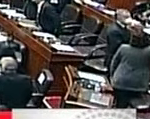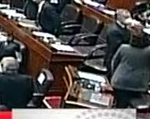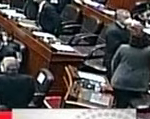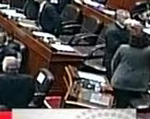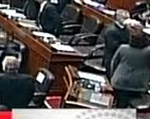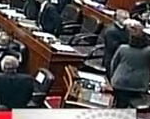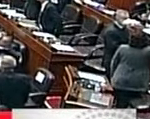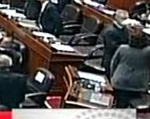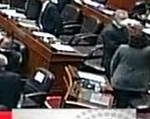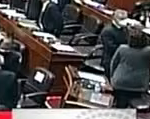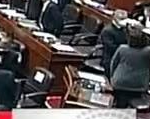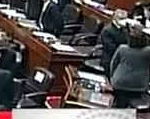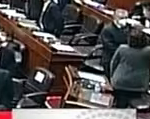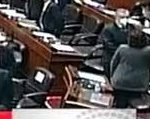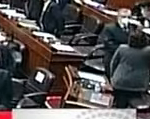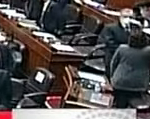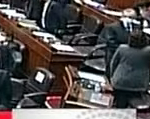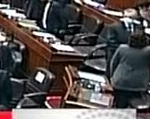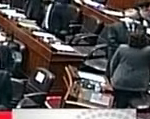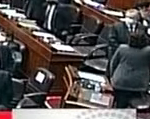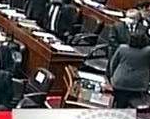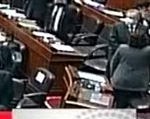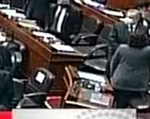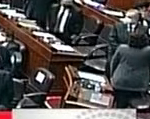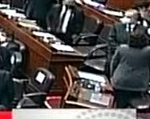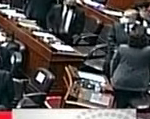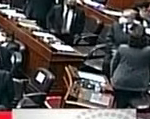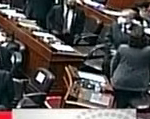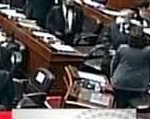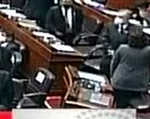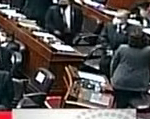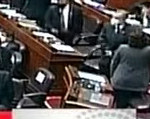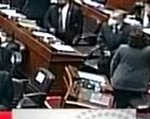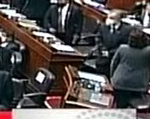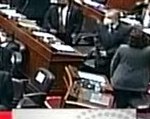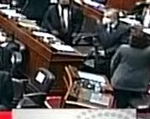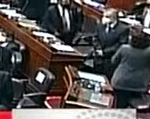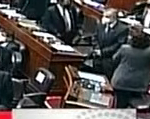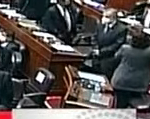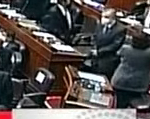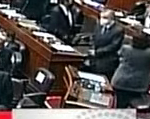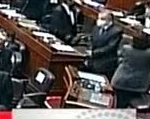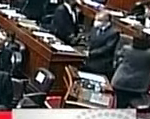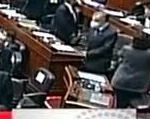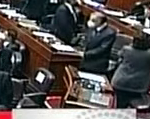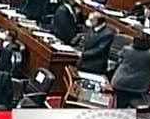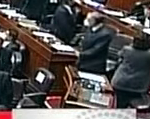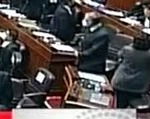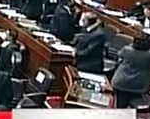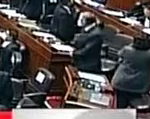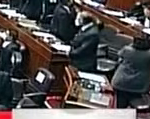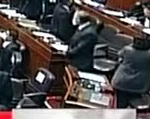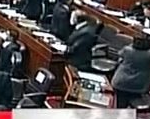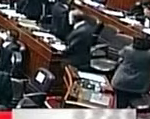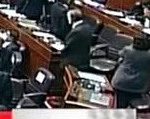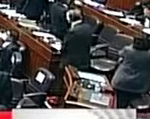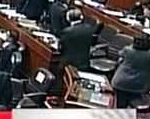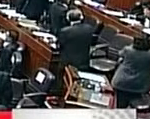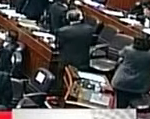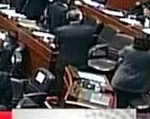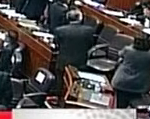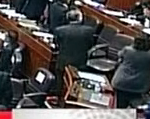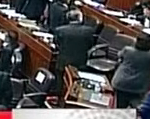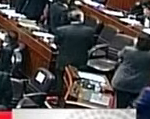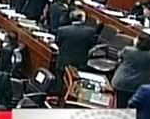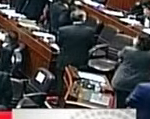del Parlamento Nacional. Estamos a la espera que la primera vicepresidenta del Congreso, Lady Camones, quien preside en este